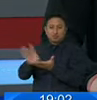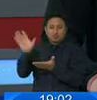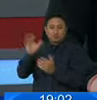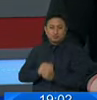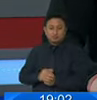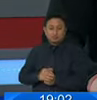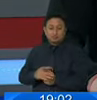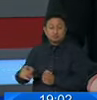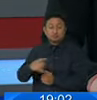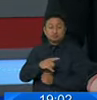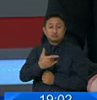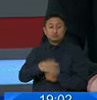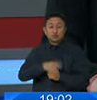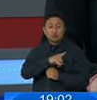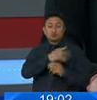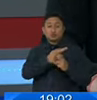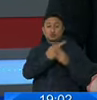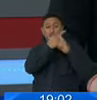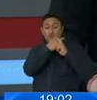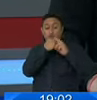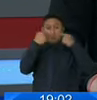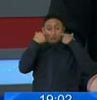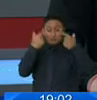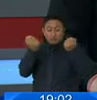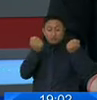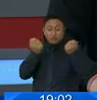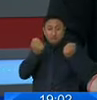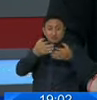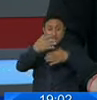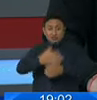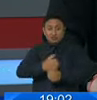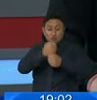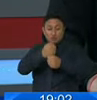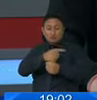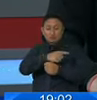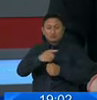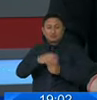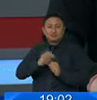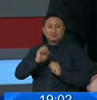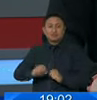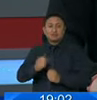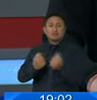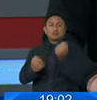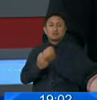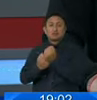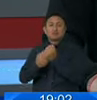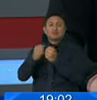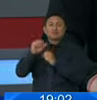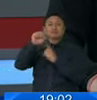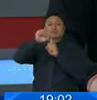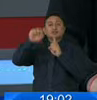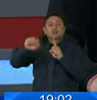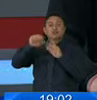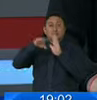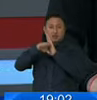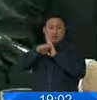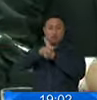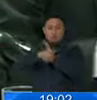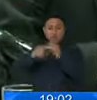Cruz incumplió sus obligaciones de vigilancia, control y garantía de la estabilidad y solidez del sistema financiero.